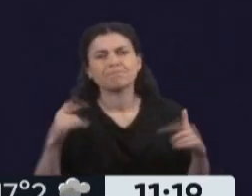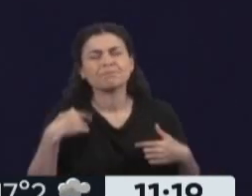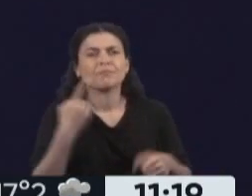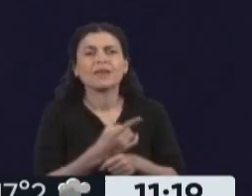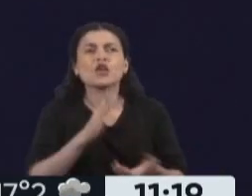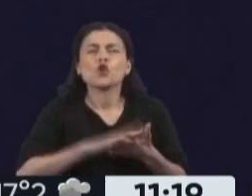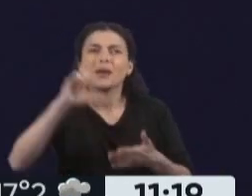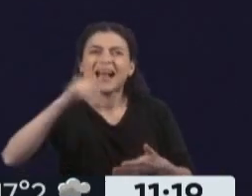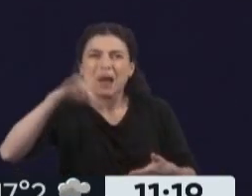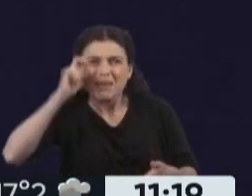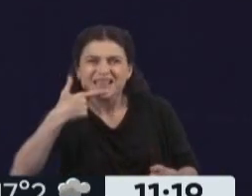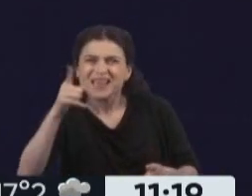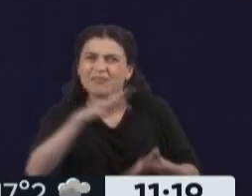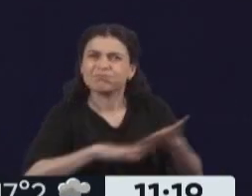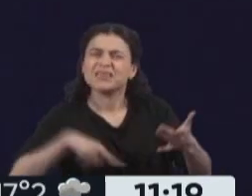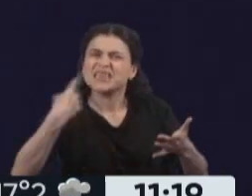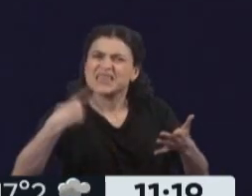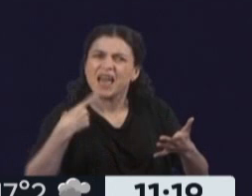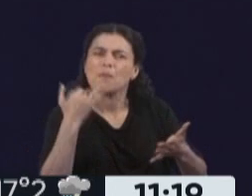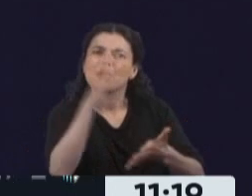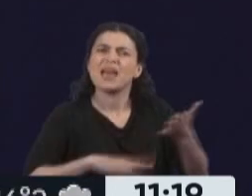informes habituales es